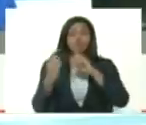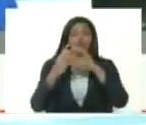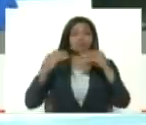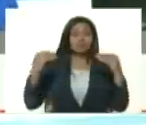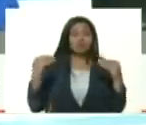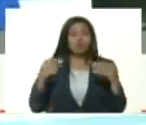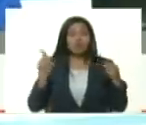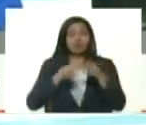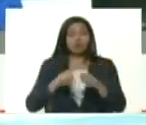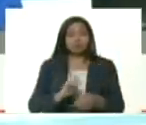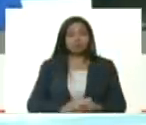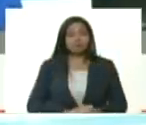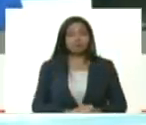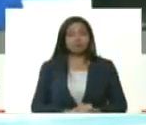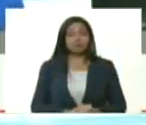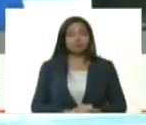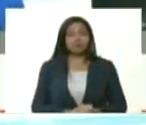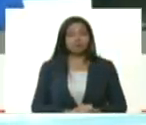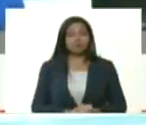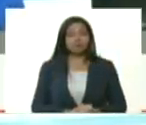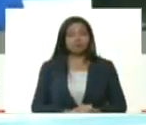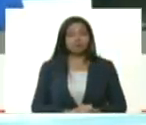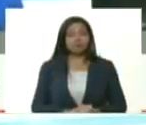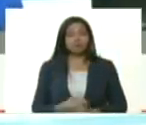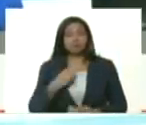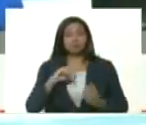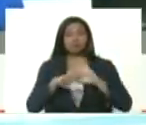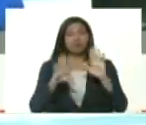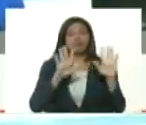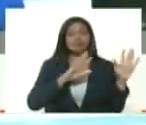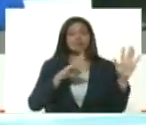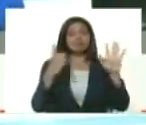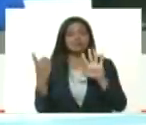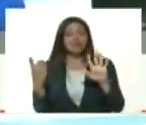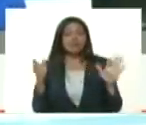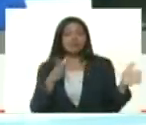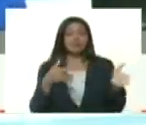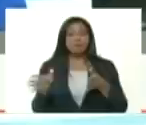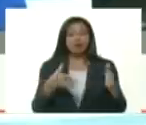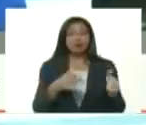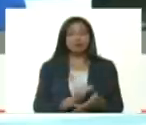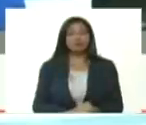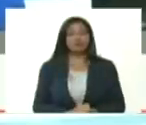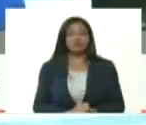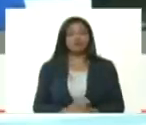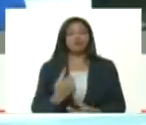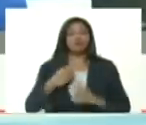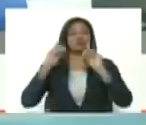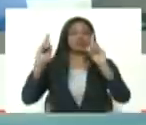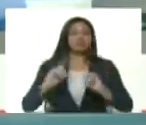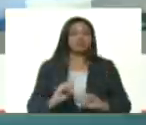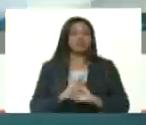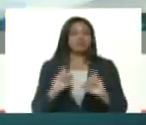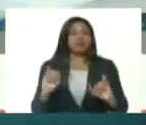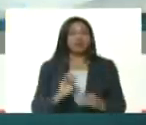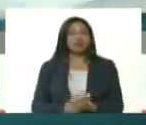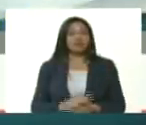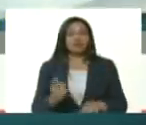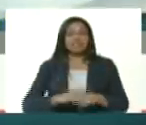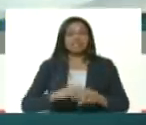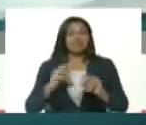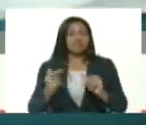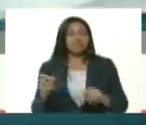todo. Y tempranamente, el 16 de marzo, tomé una decisión audaz, a